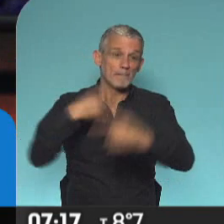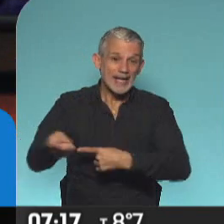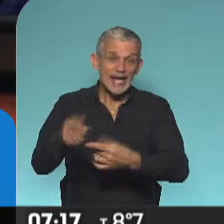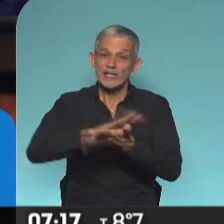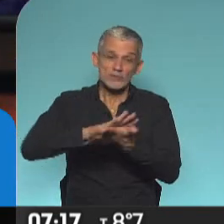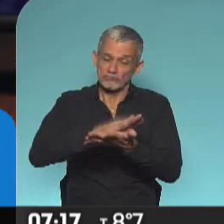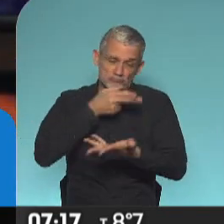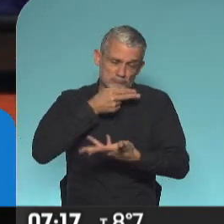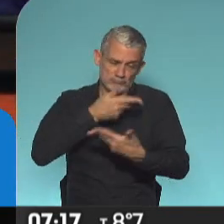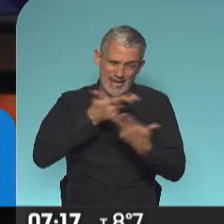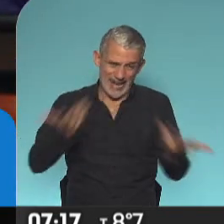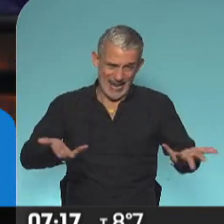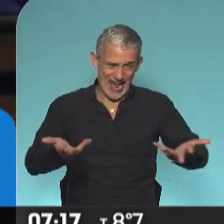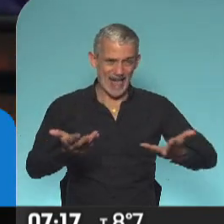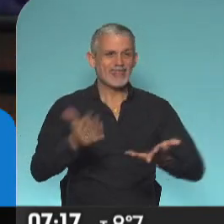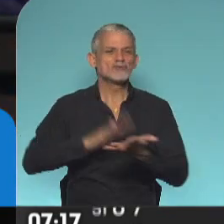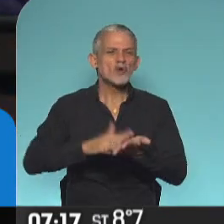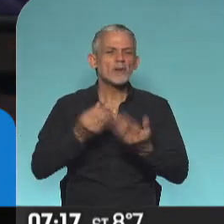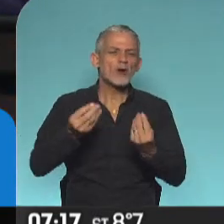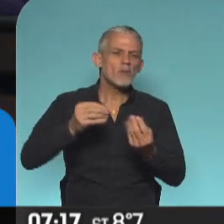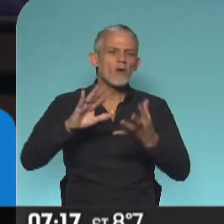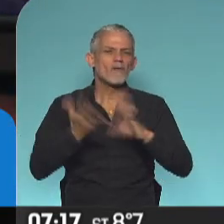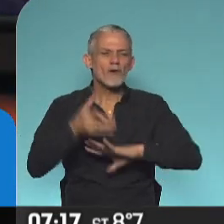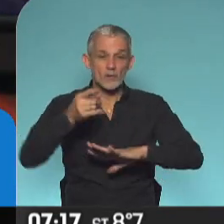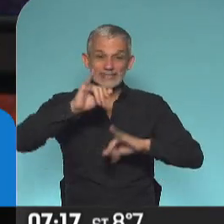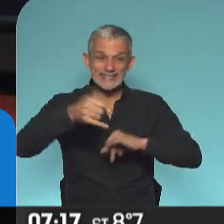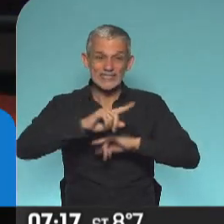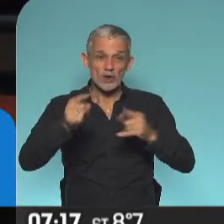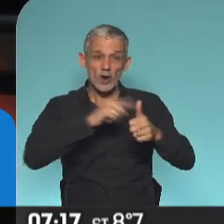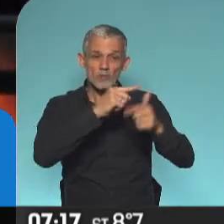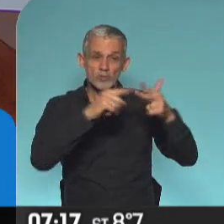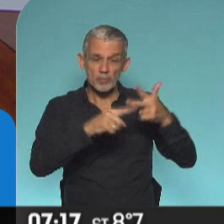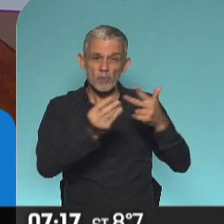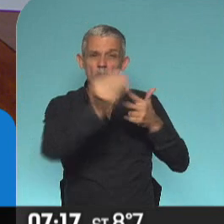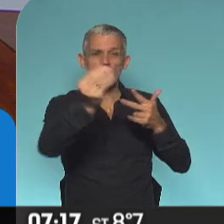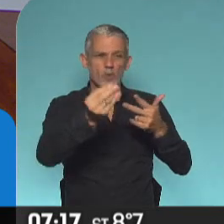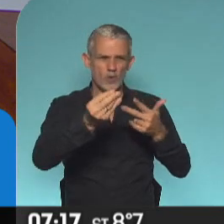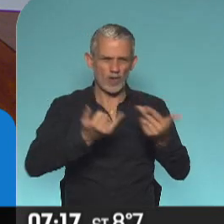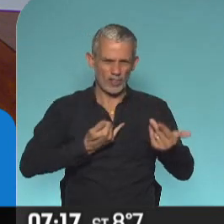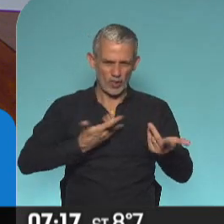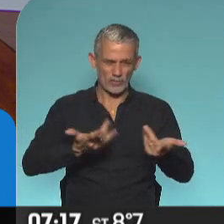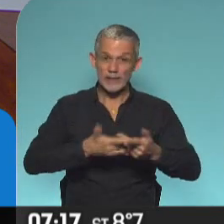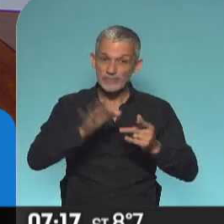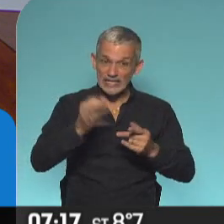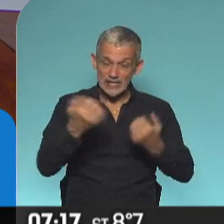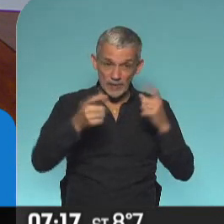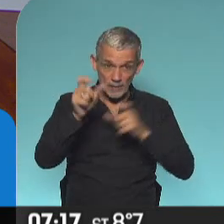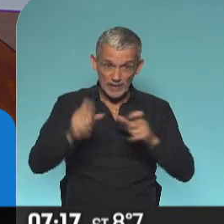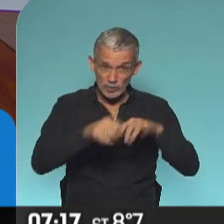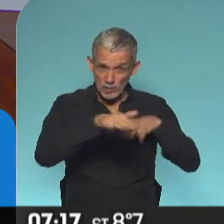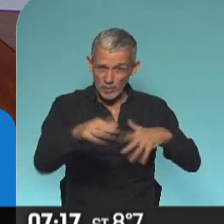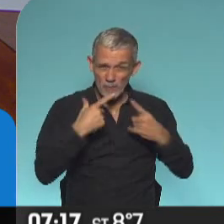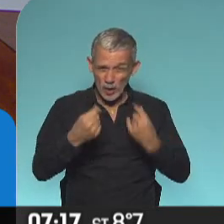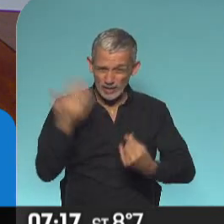va a definir nada que tenga que ver con el fondo de esta cuestión. ¿Eso lo sabían las personas que estaban protestando? Bueno, probablemente no, porque